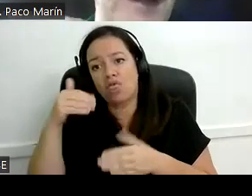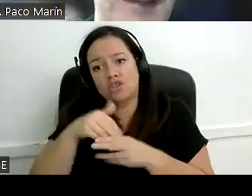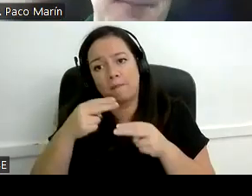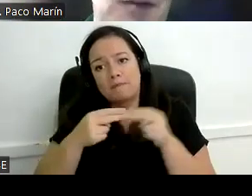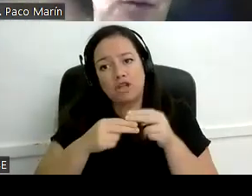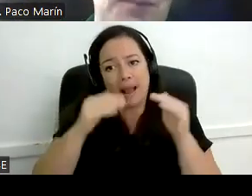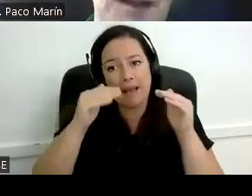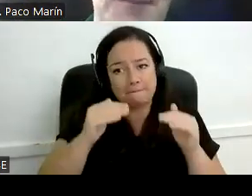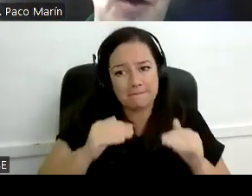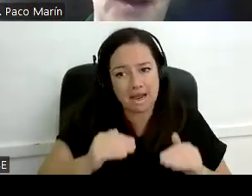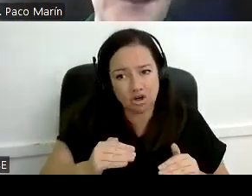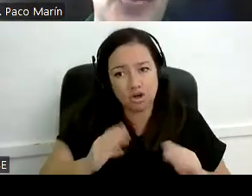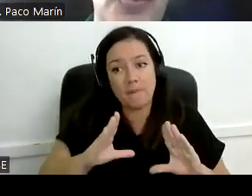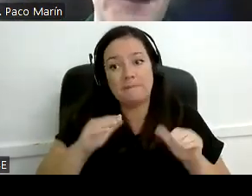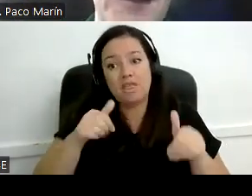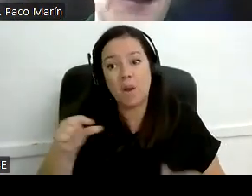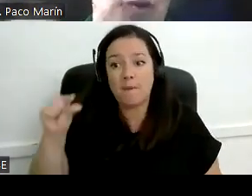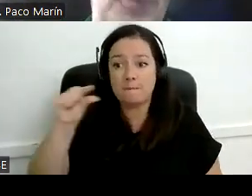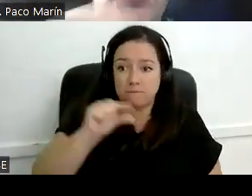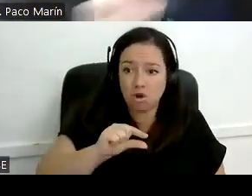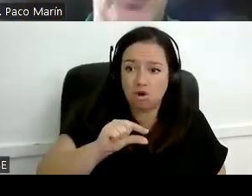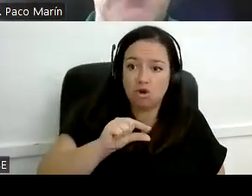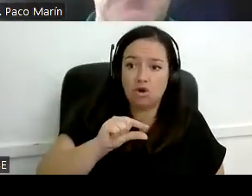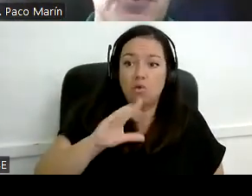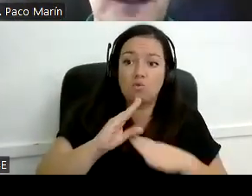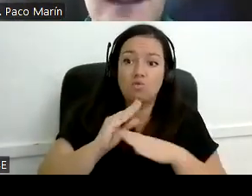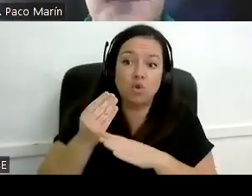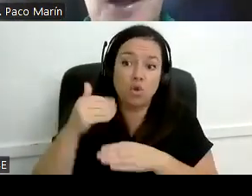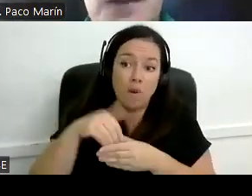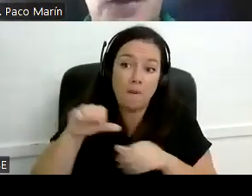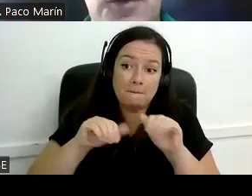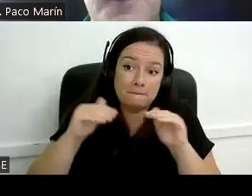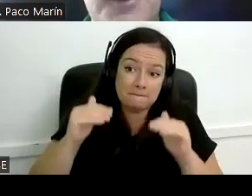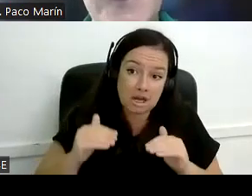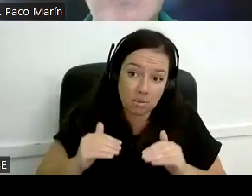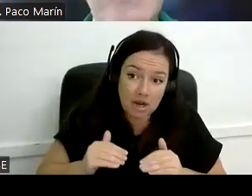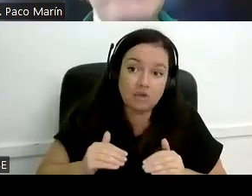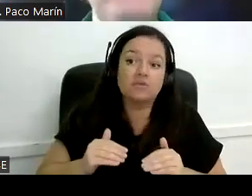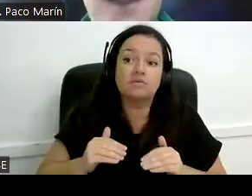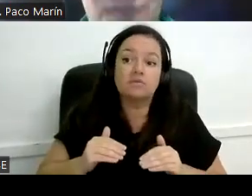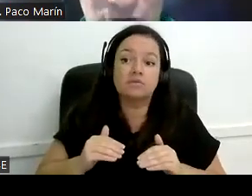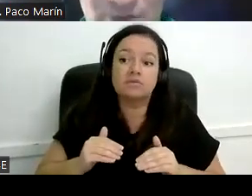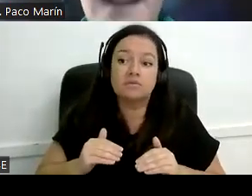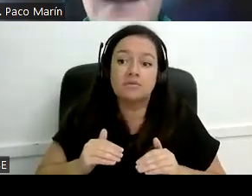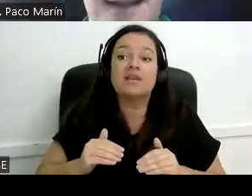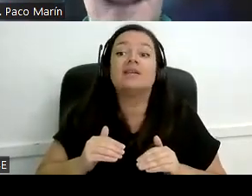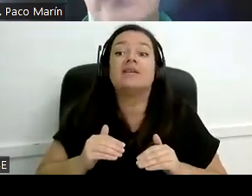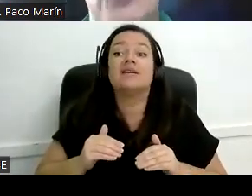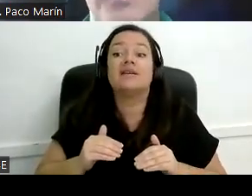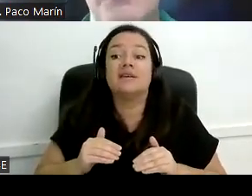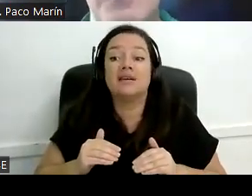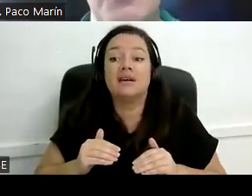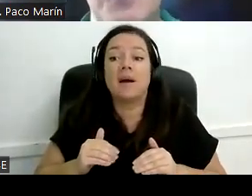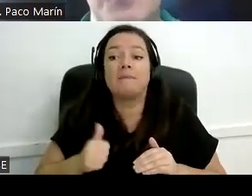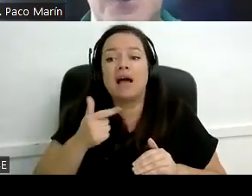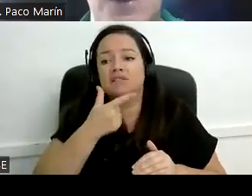menos proteína. Empezar con la menor cantidad posible, con los productos que lleven menos cantidad de aminoácido o de proteína, de forma que